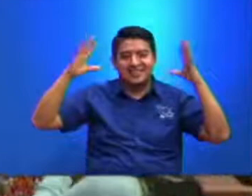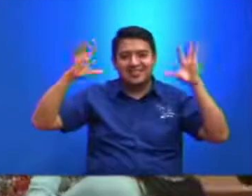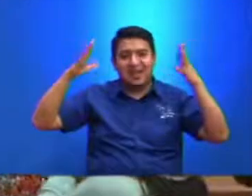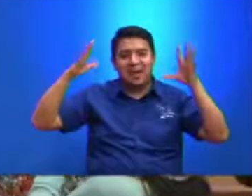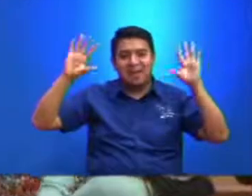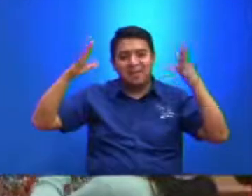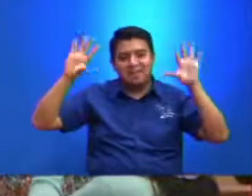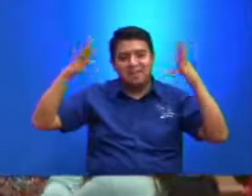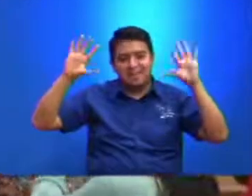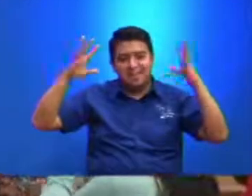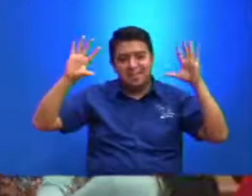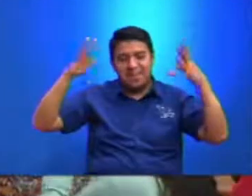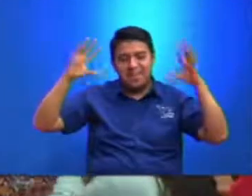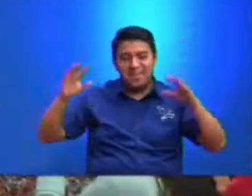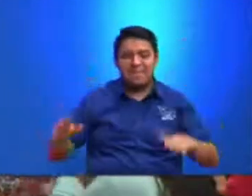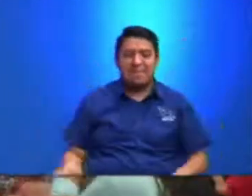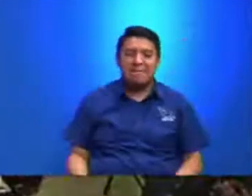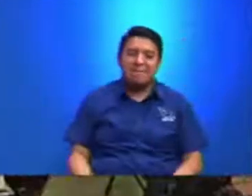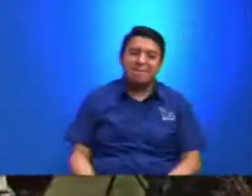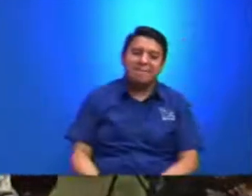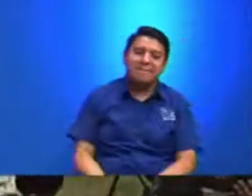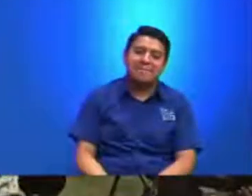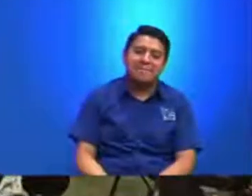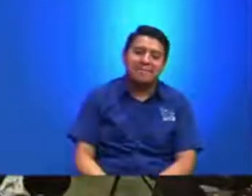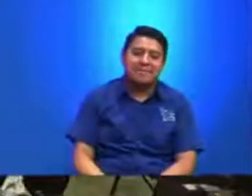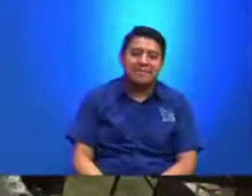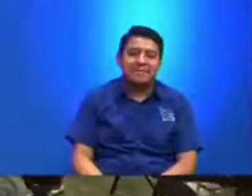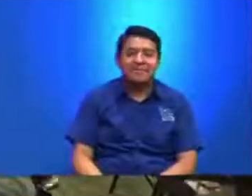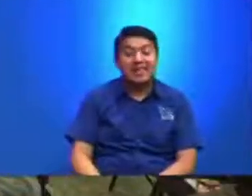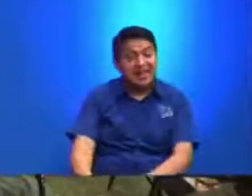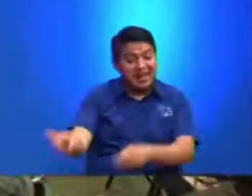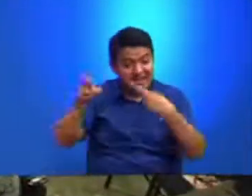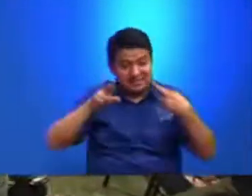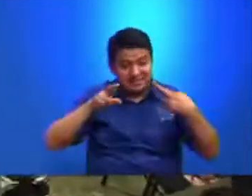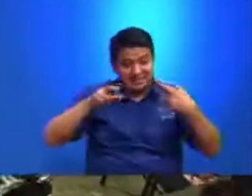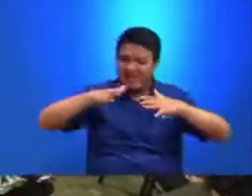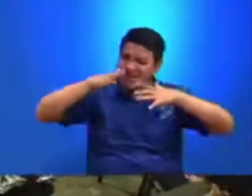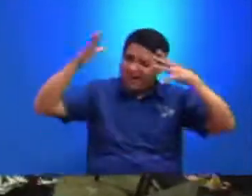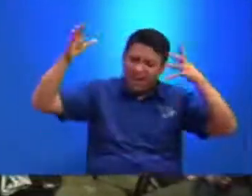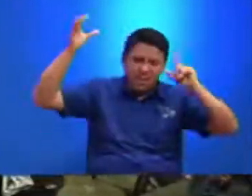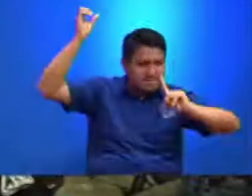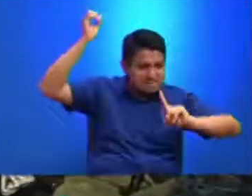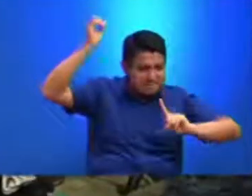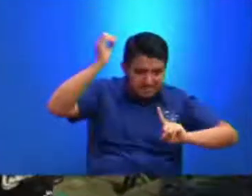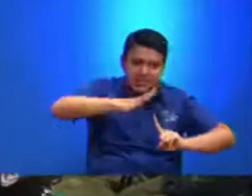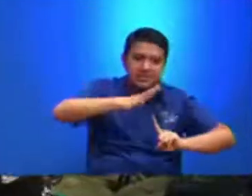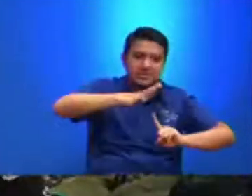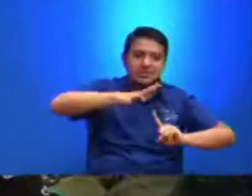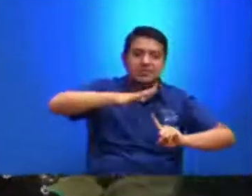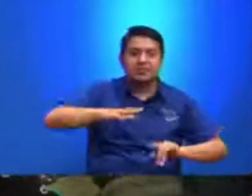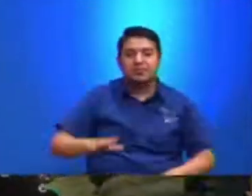Creyendo, hemos recibido una gran bendición en este hermoso día. Gloria a Dios.